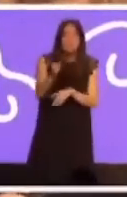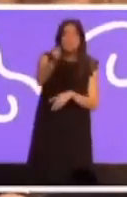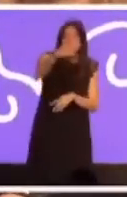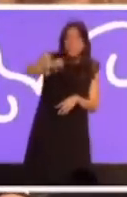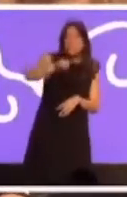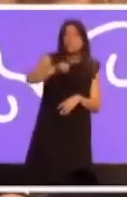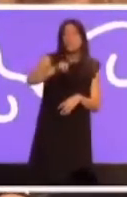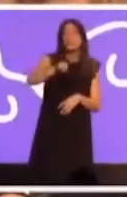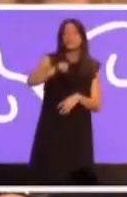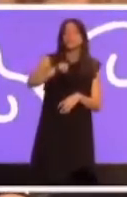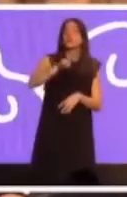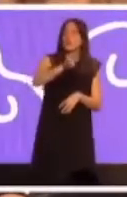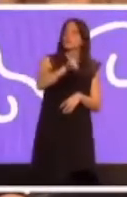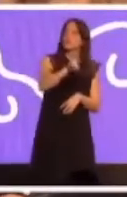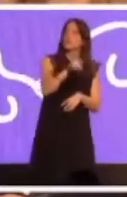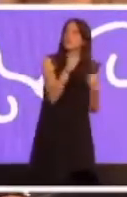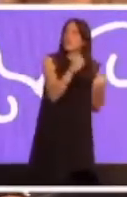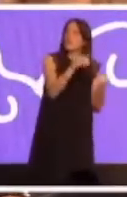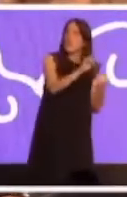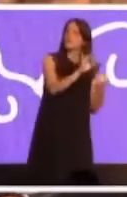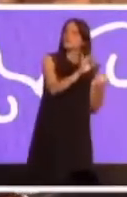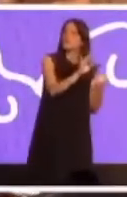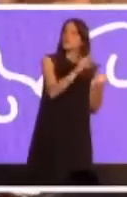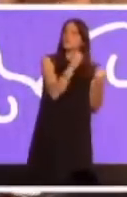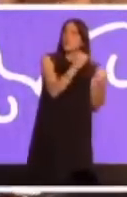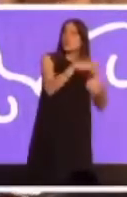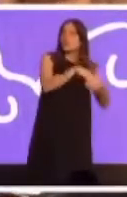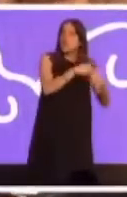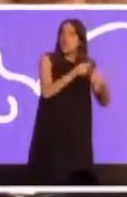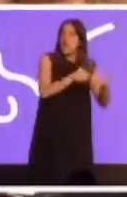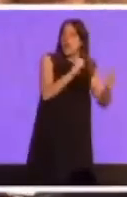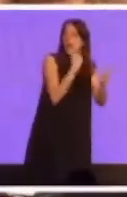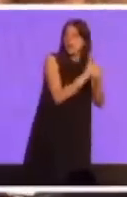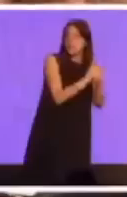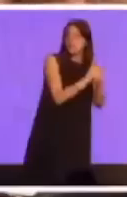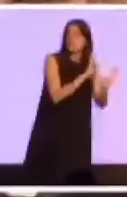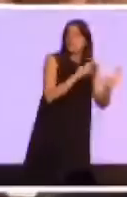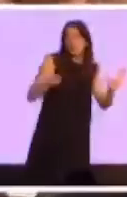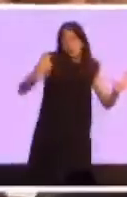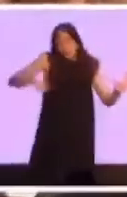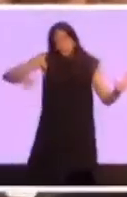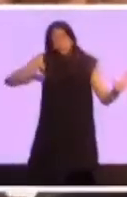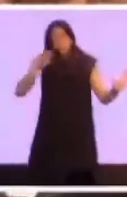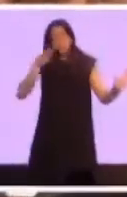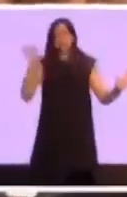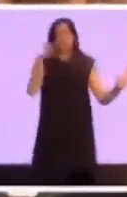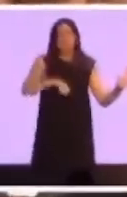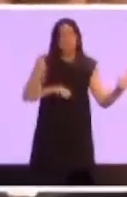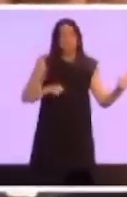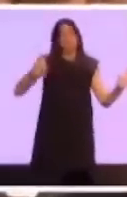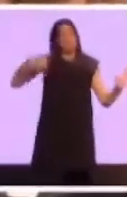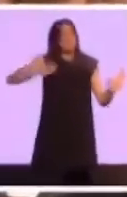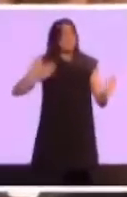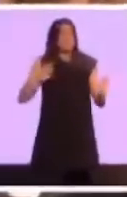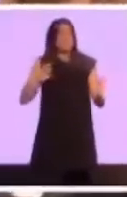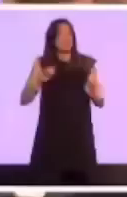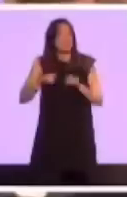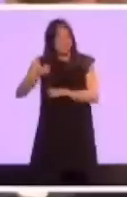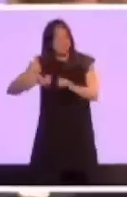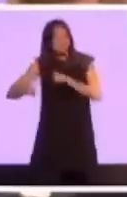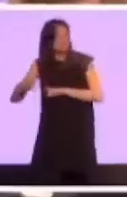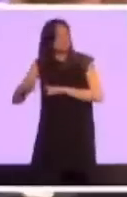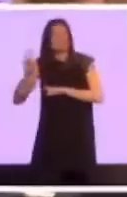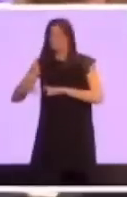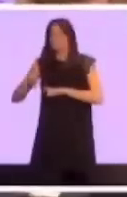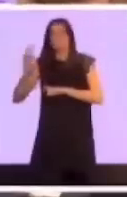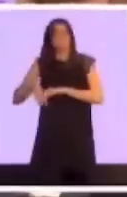muchos resortes de poder sobre todo los más antidemocráticos pero que nosotras somos más y que nosotras no vamos a dar Ni